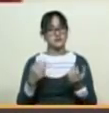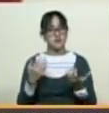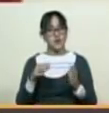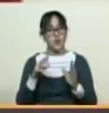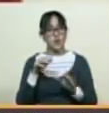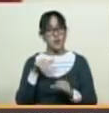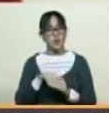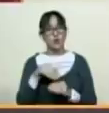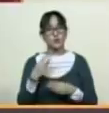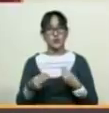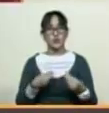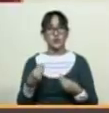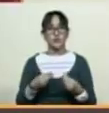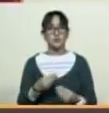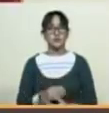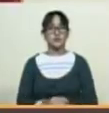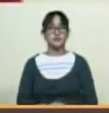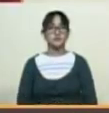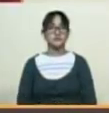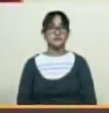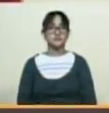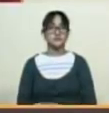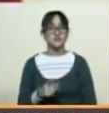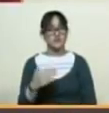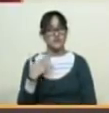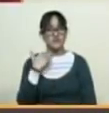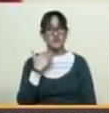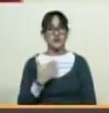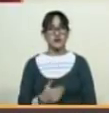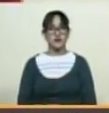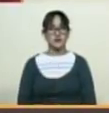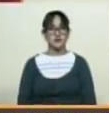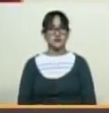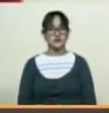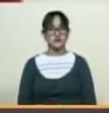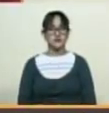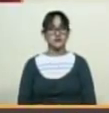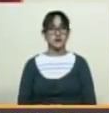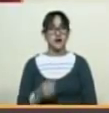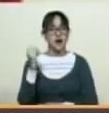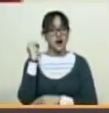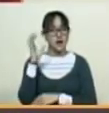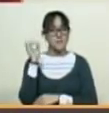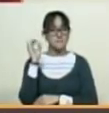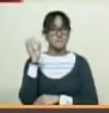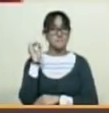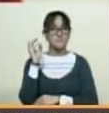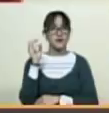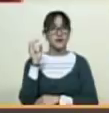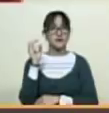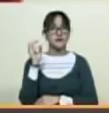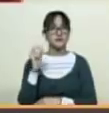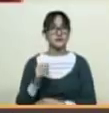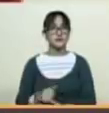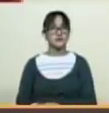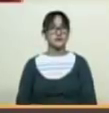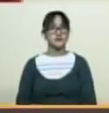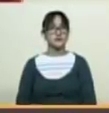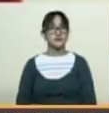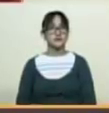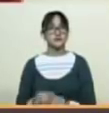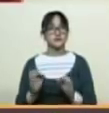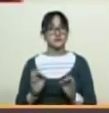del voto. Y esto es una falta. La campaña que se haga en relación con esto